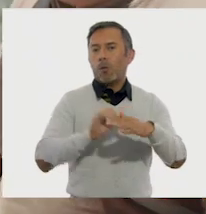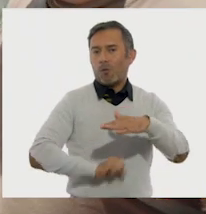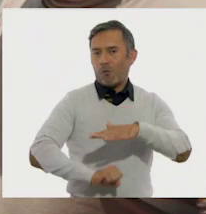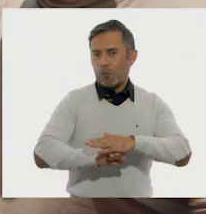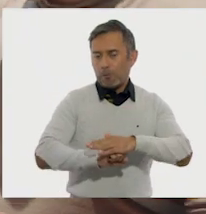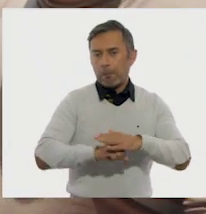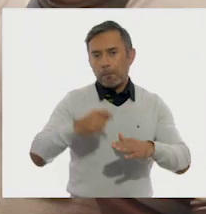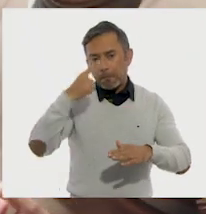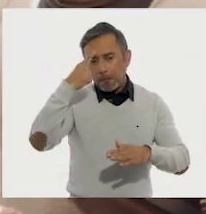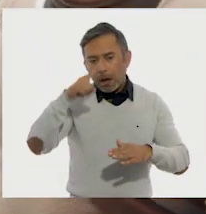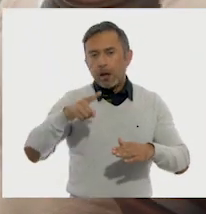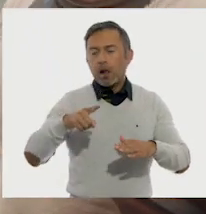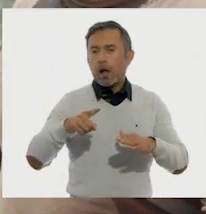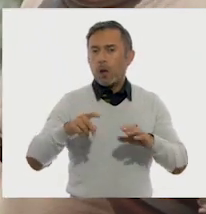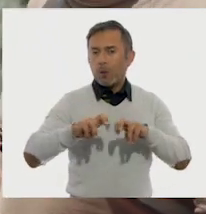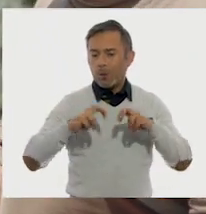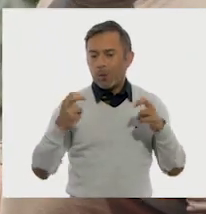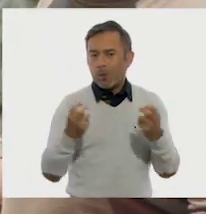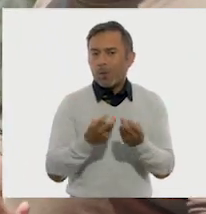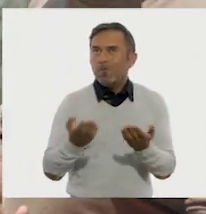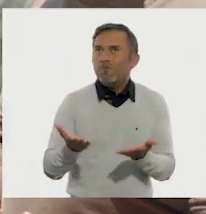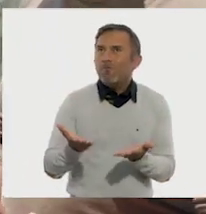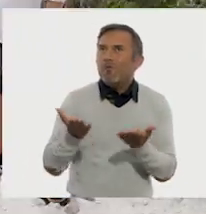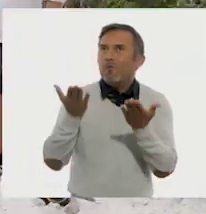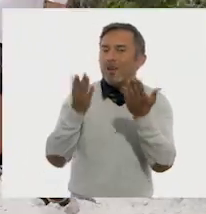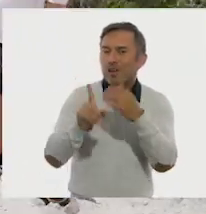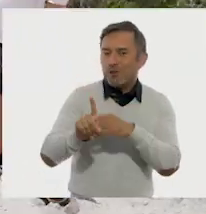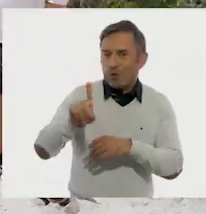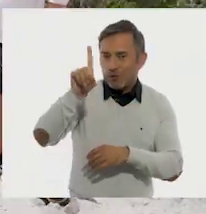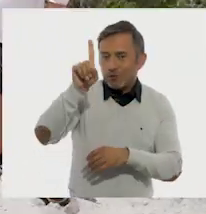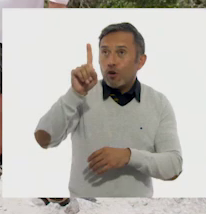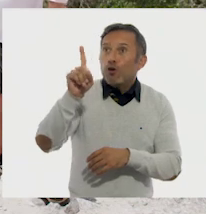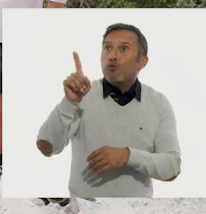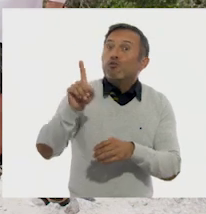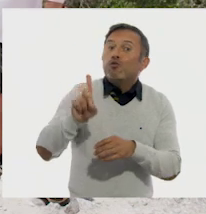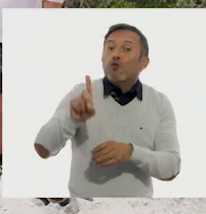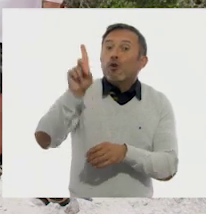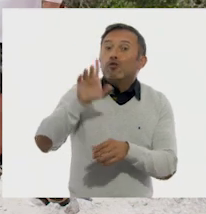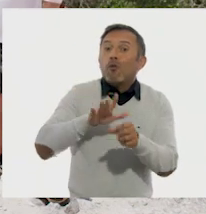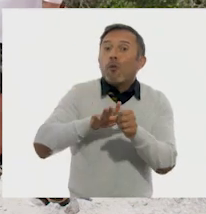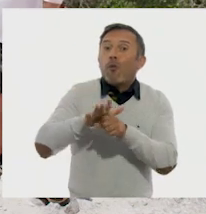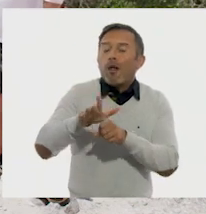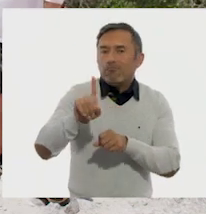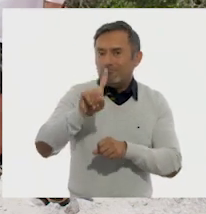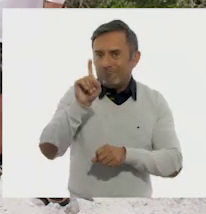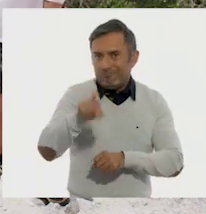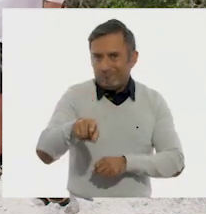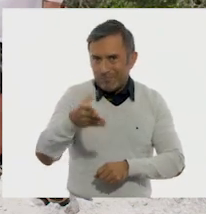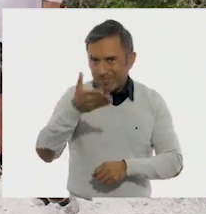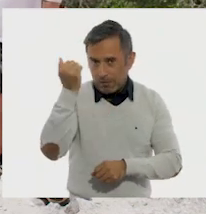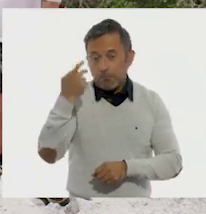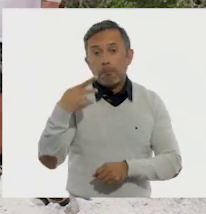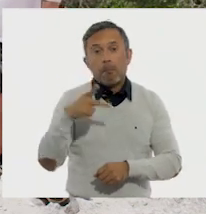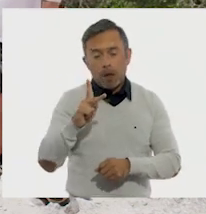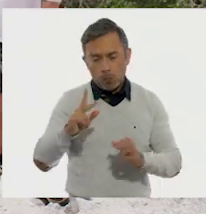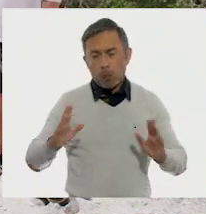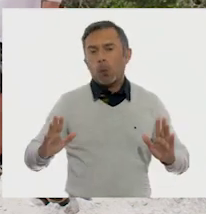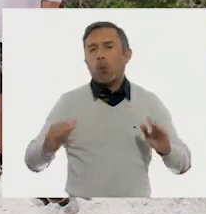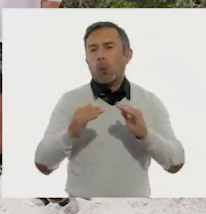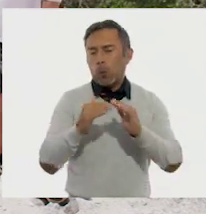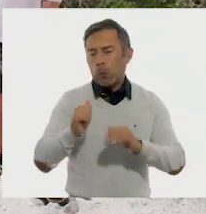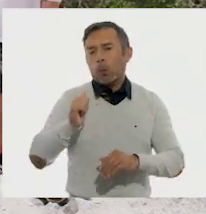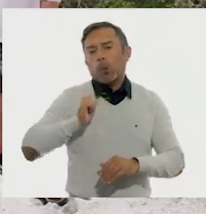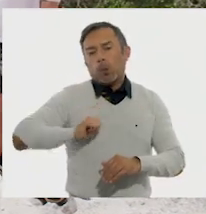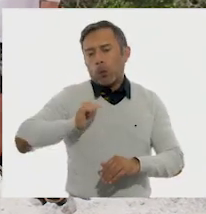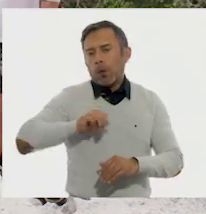religiosas. No sabemos exactamente a qué deidad estuvo dedicada, pero sí que era un edificio que tenía una gran carga simbólica para los